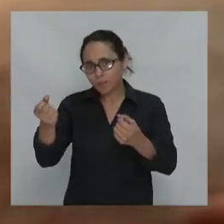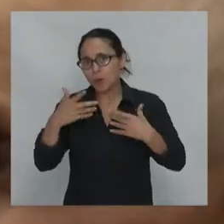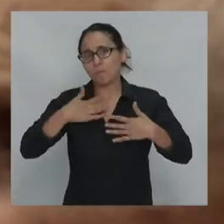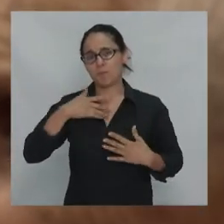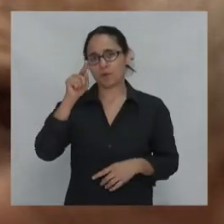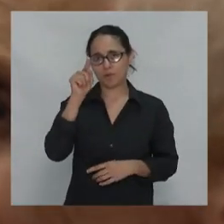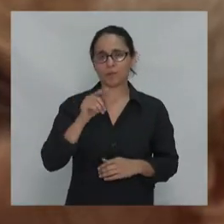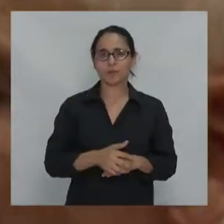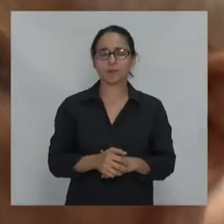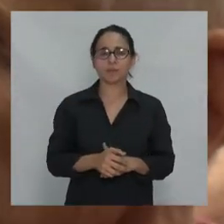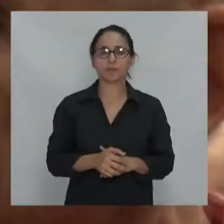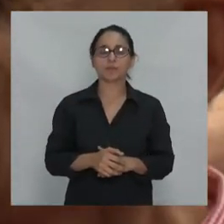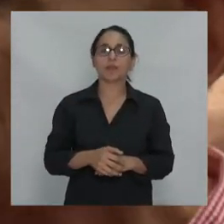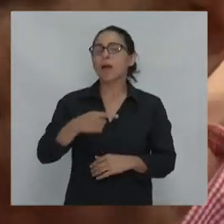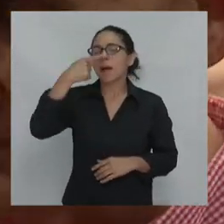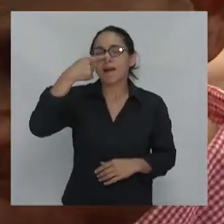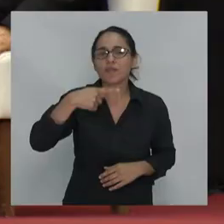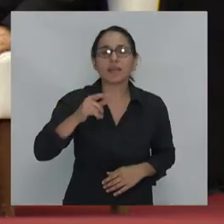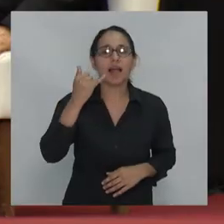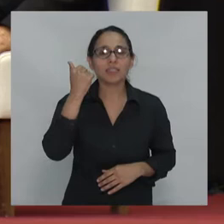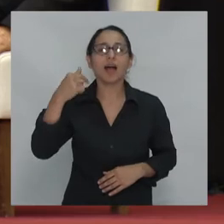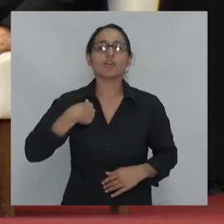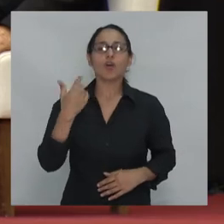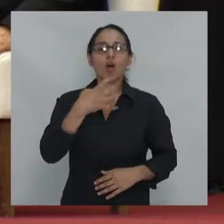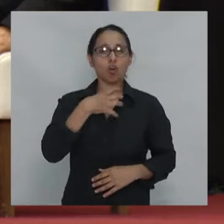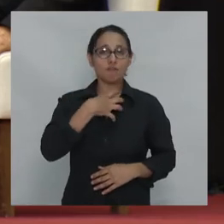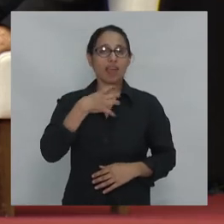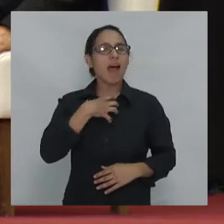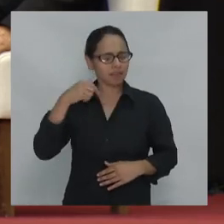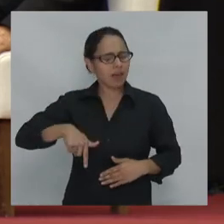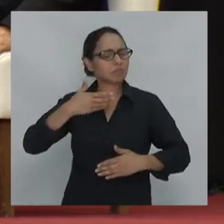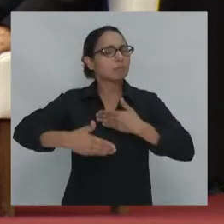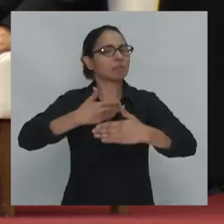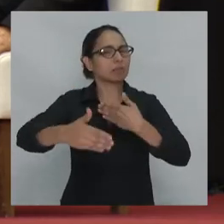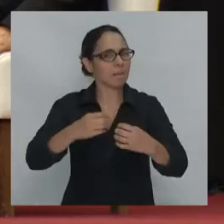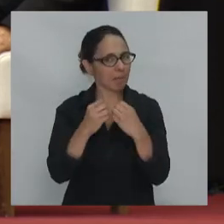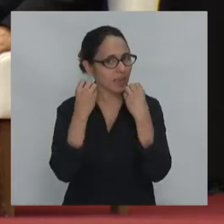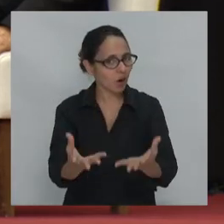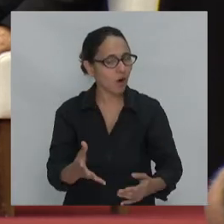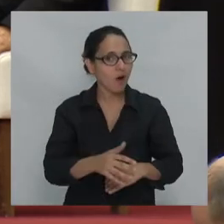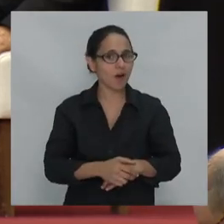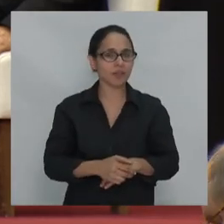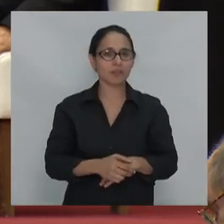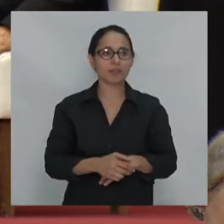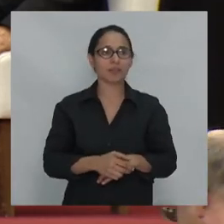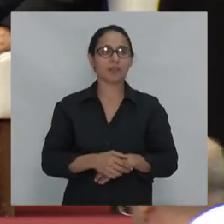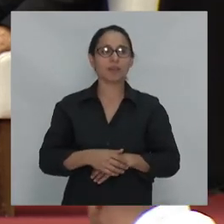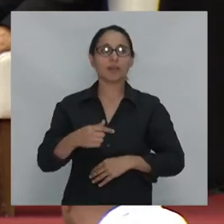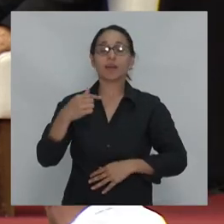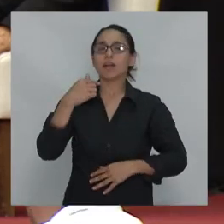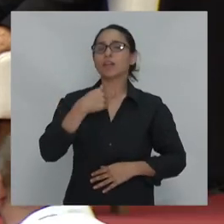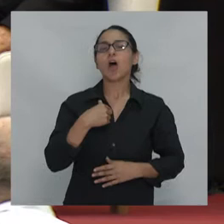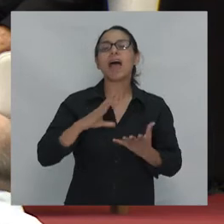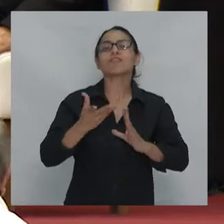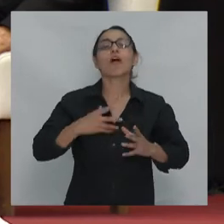Pablo, finalmente, yo tengo confianza en que esto va a salir adelante, porque mire, y no es que la nuestra sea la anticumbre